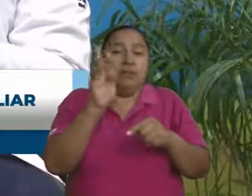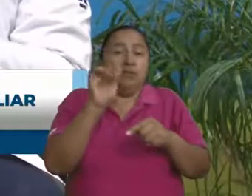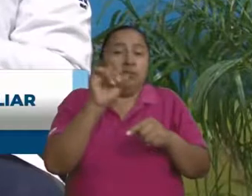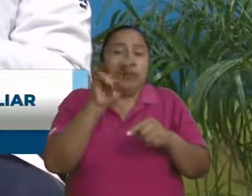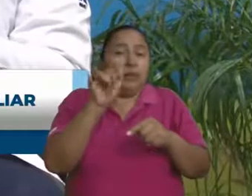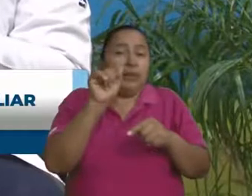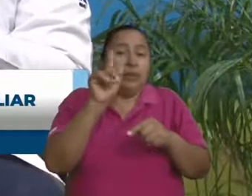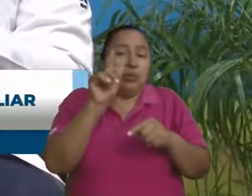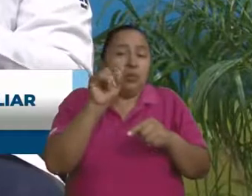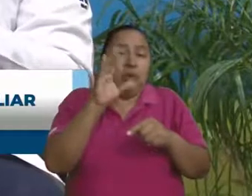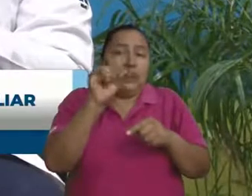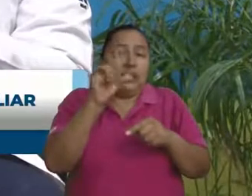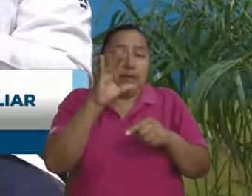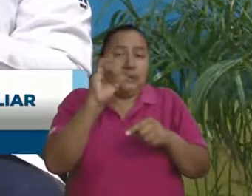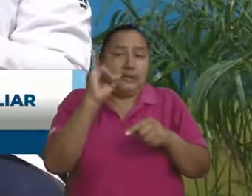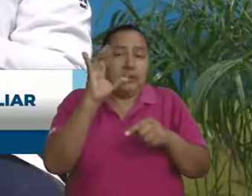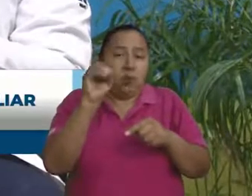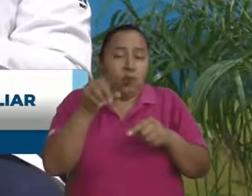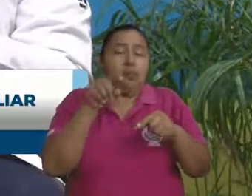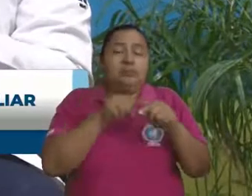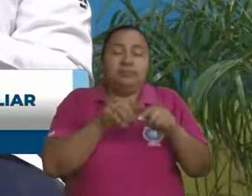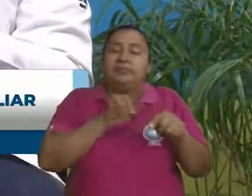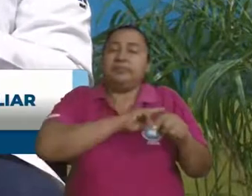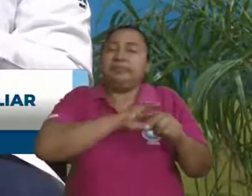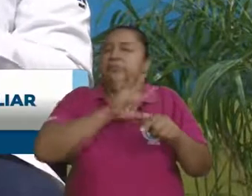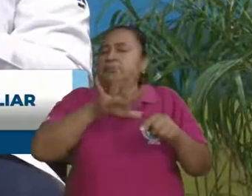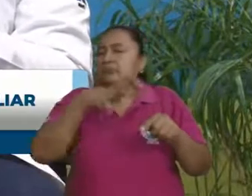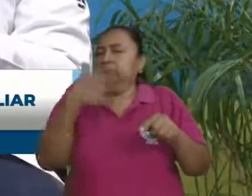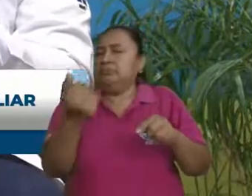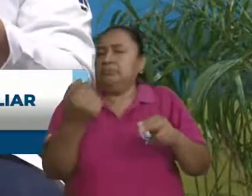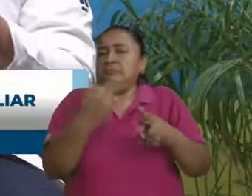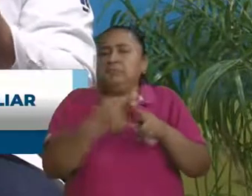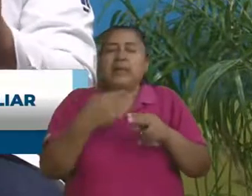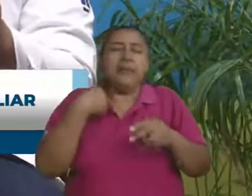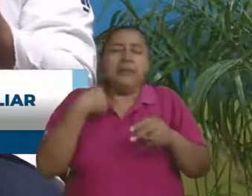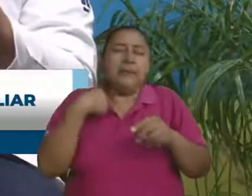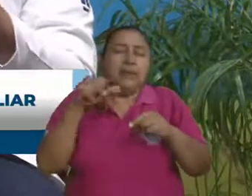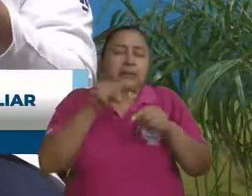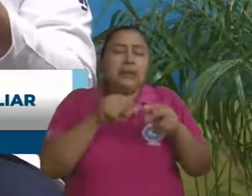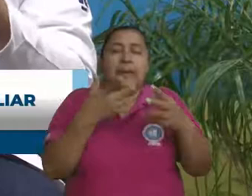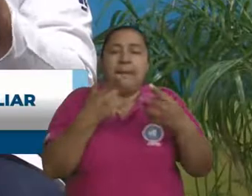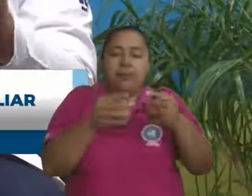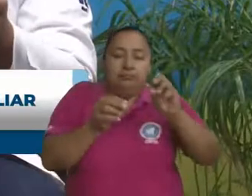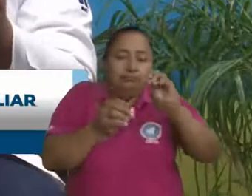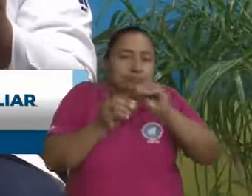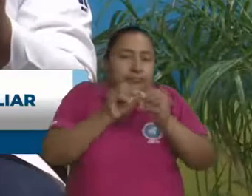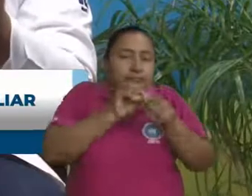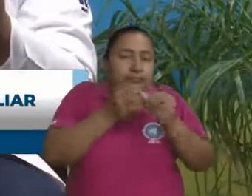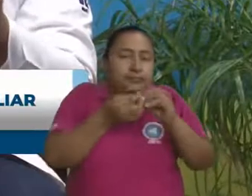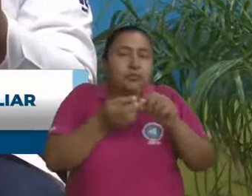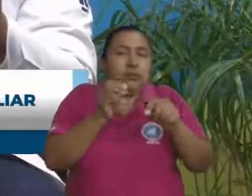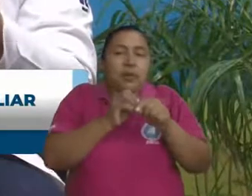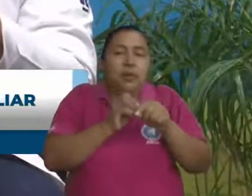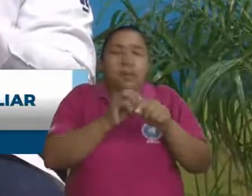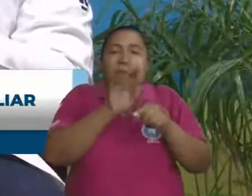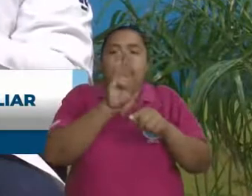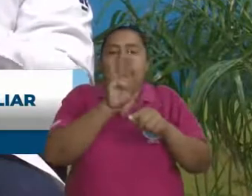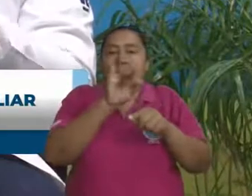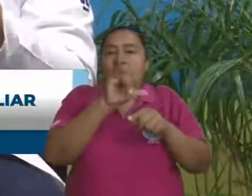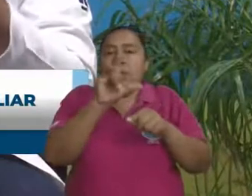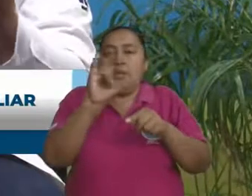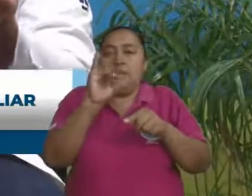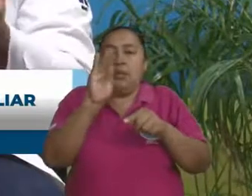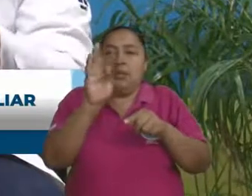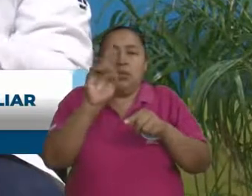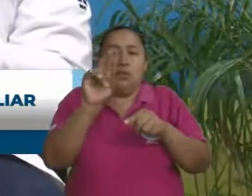está el elemento predominante, suele ser siempre colesterol, pero combinado en un mayor porcentaje con bilirrubina